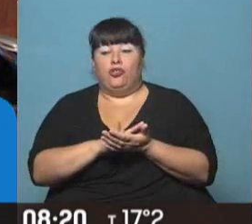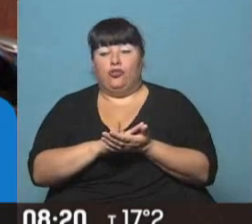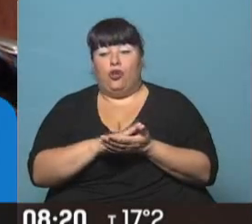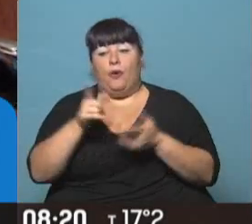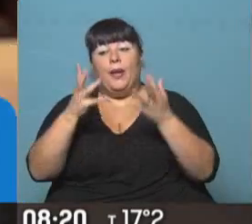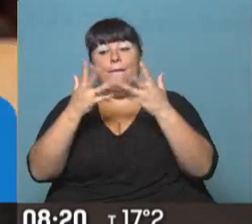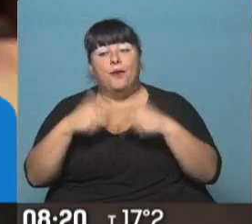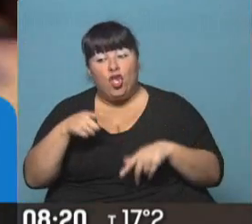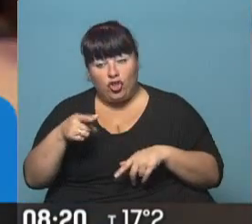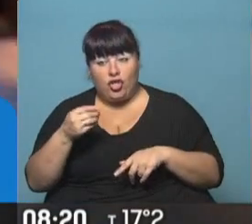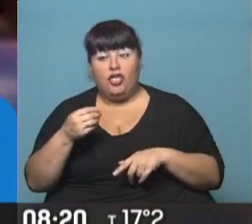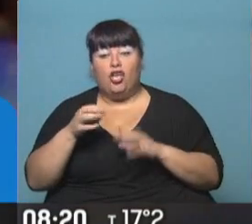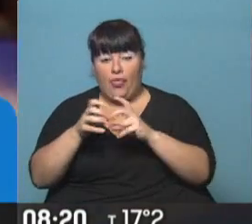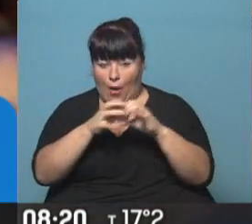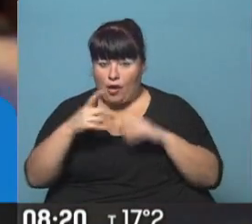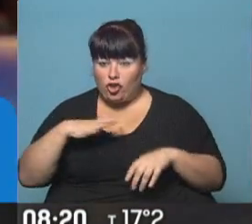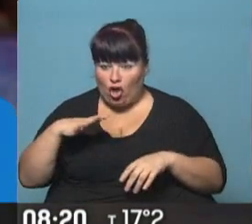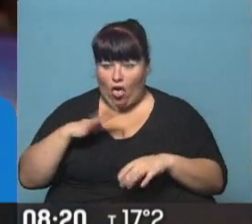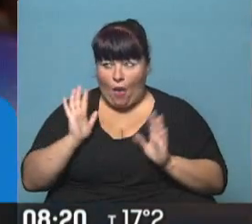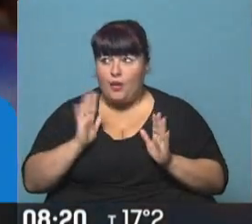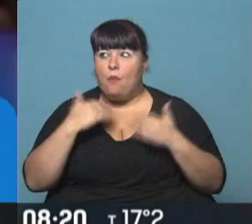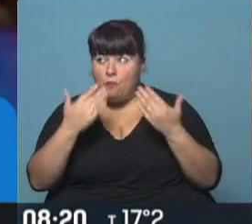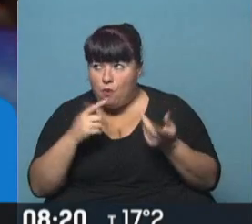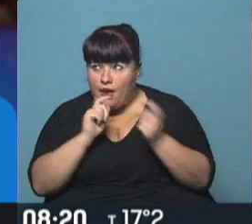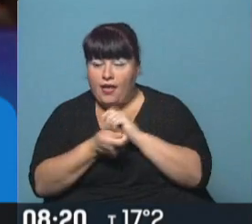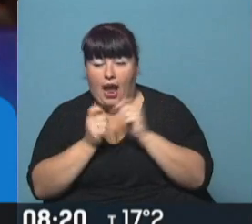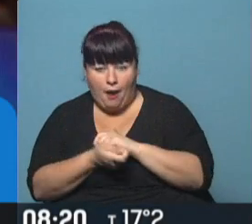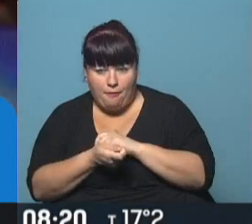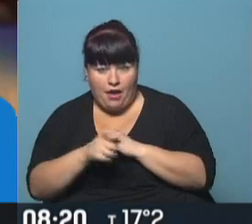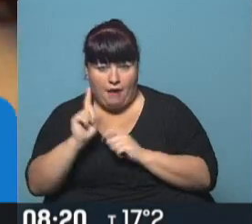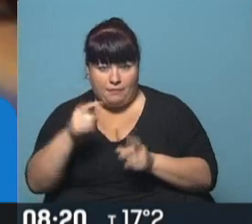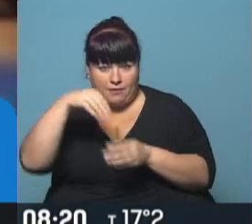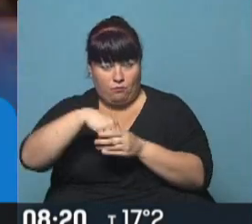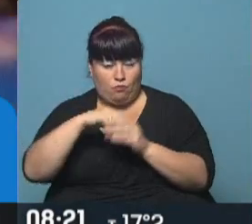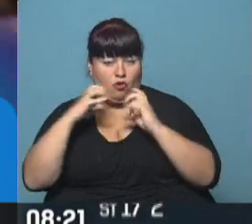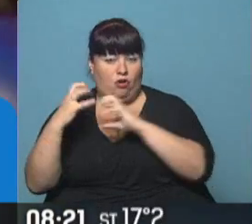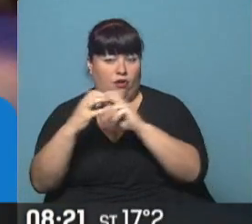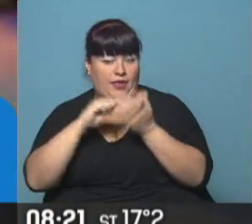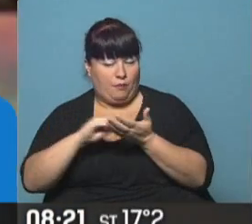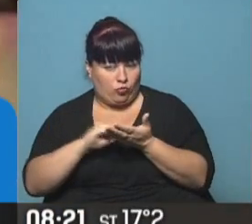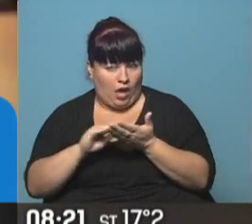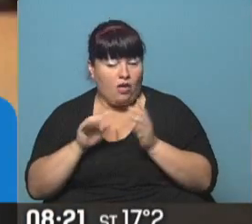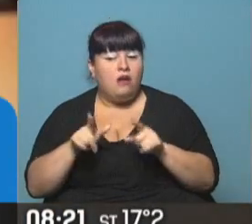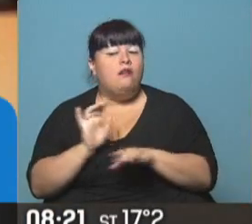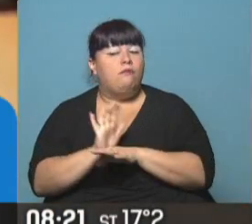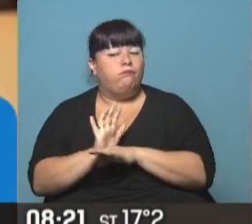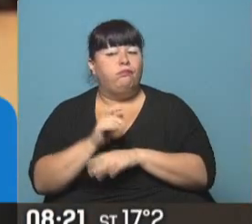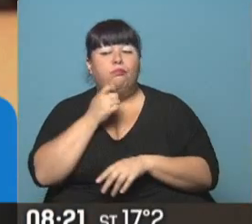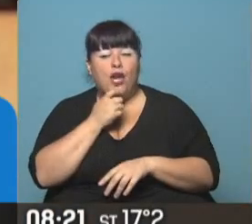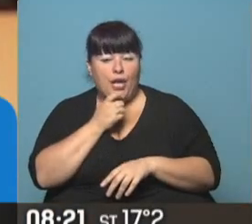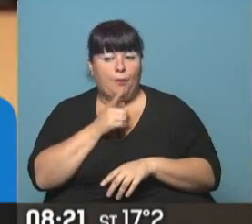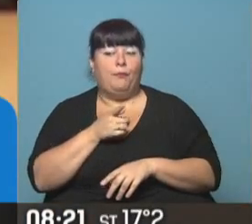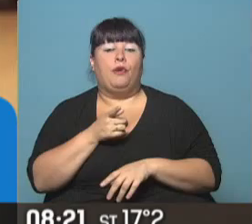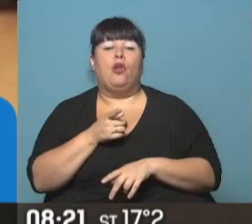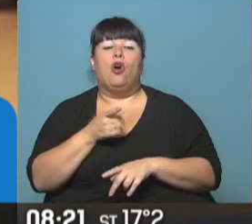un proyecto que está en discusión todavía, sí, que se puede modificar en el propio recinto de la Cámara de Diputados. ¿Esto qué quiere decir? Que cuando